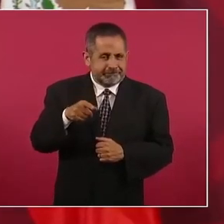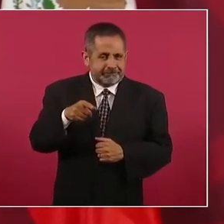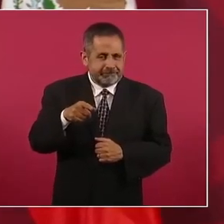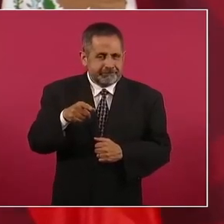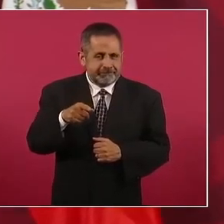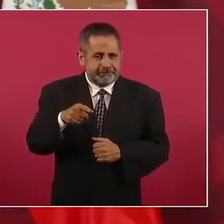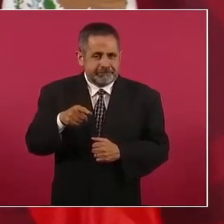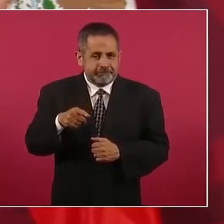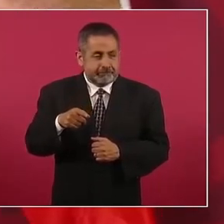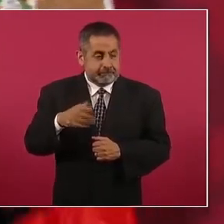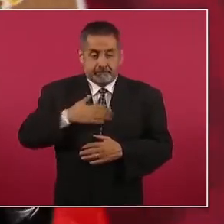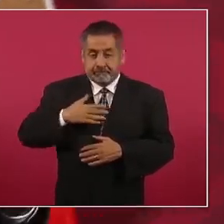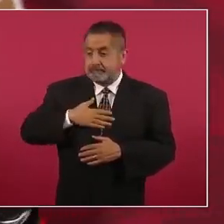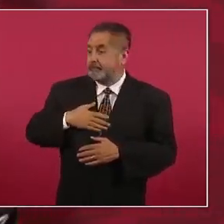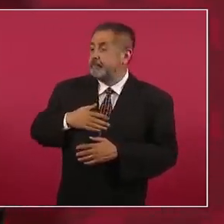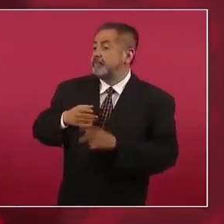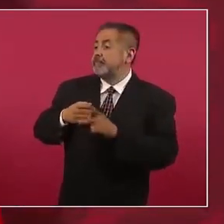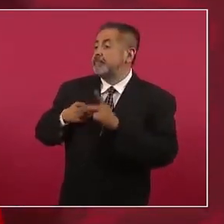apenas inauguramos